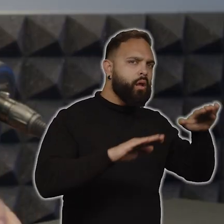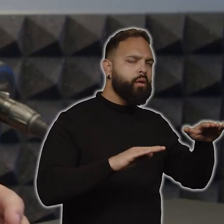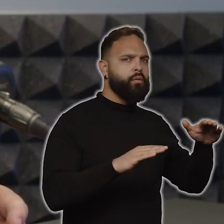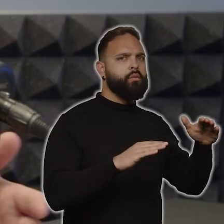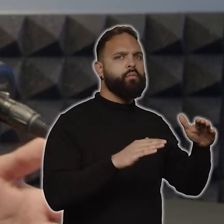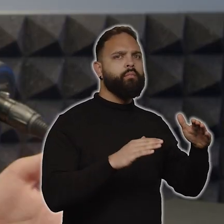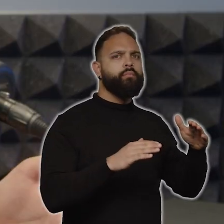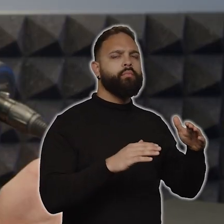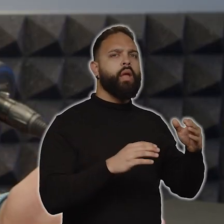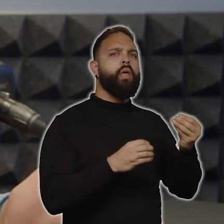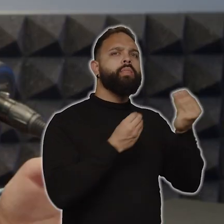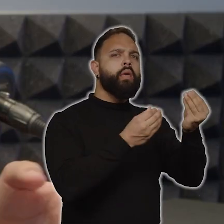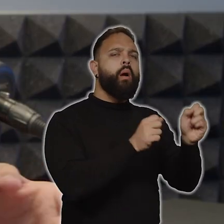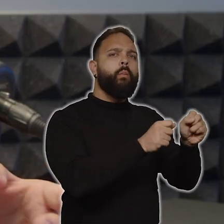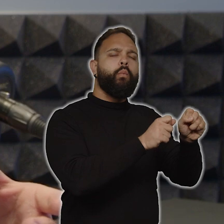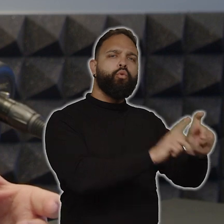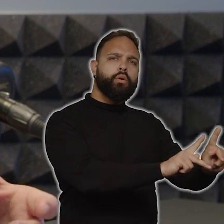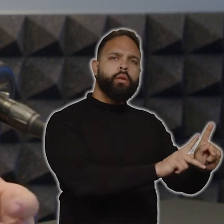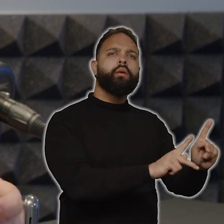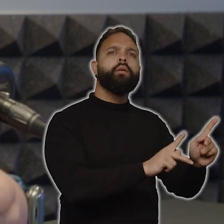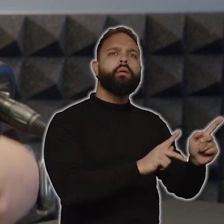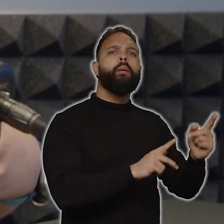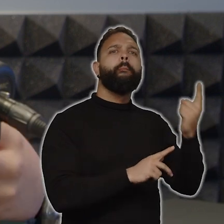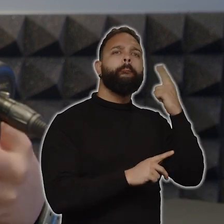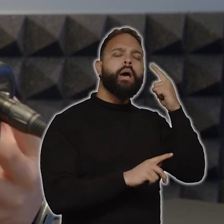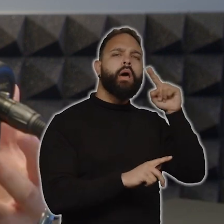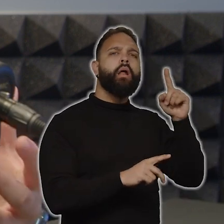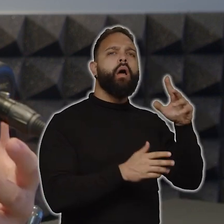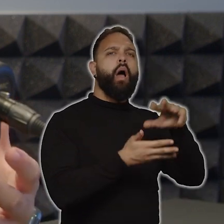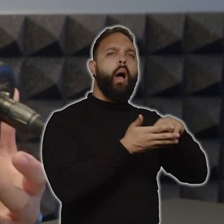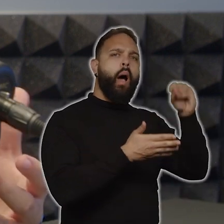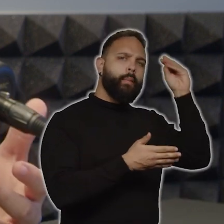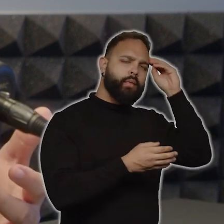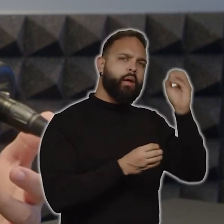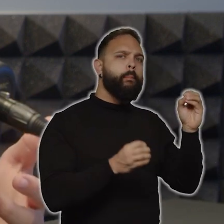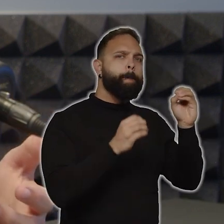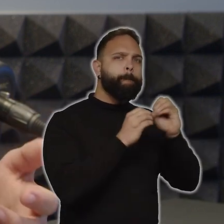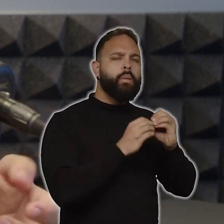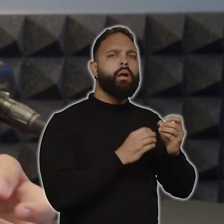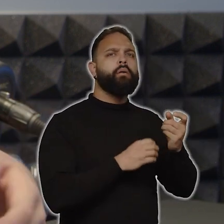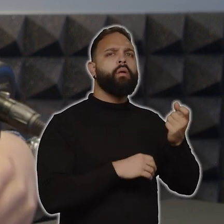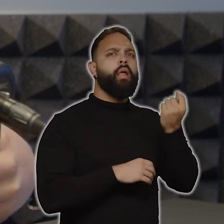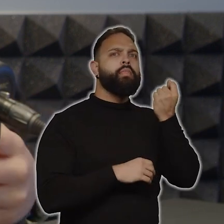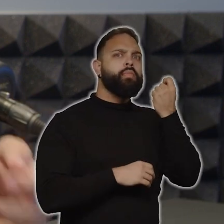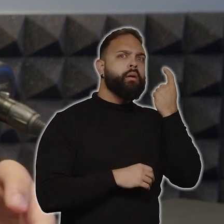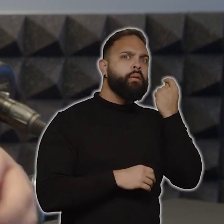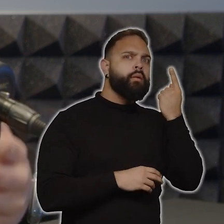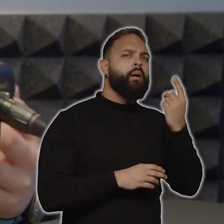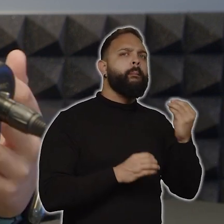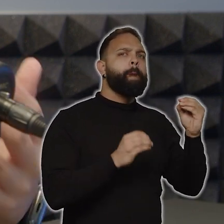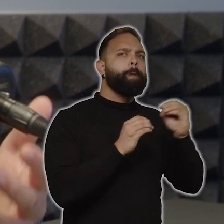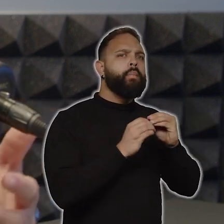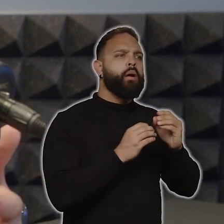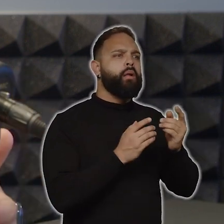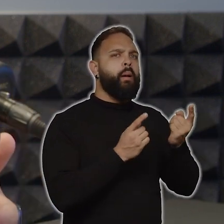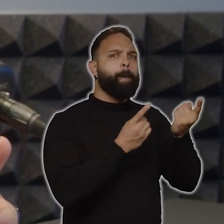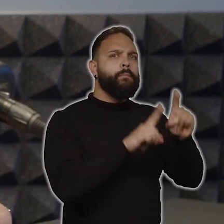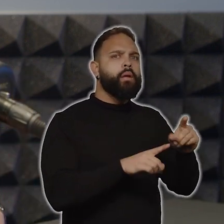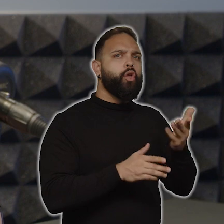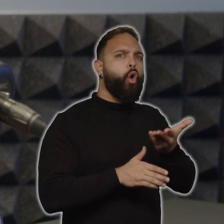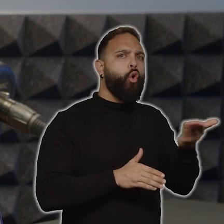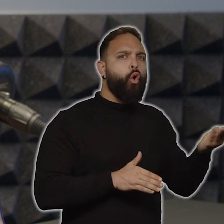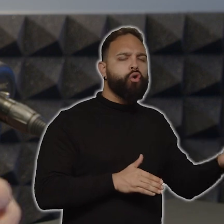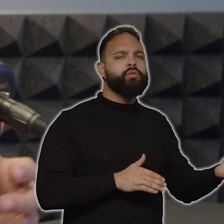abriendo pues las puertas hacia aprender más, entender lo que está